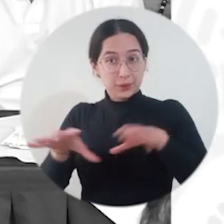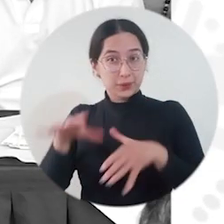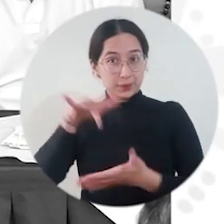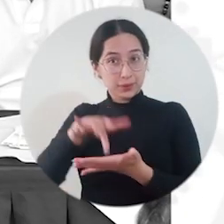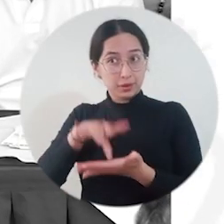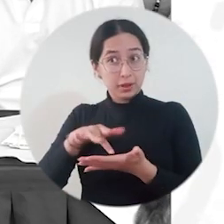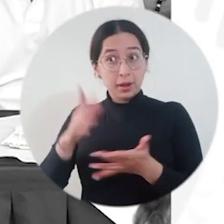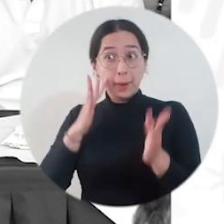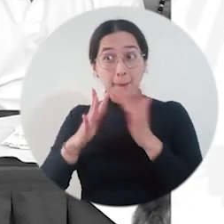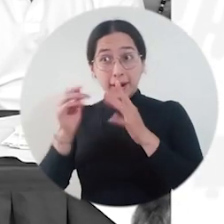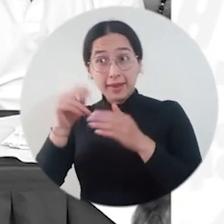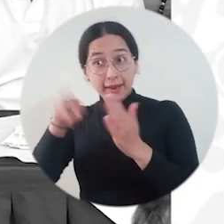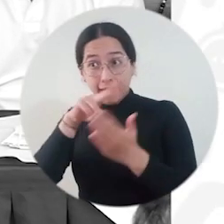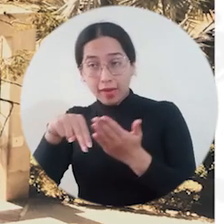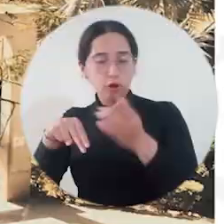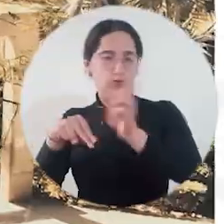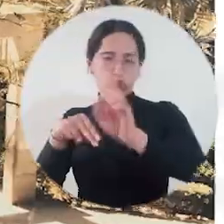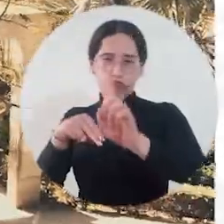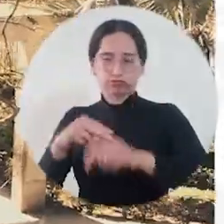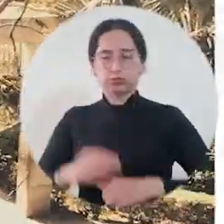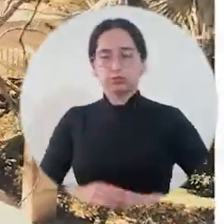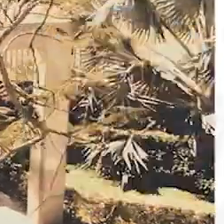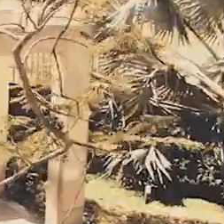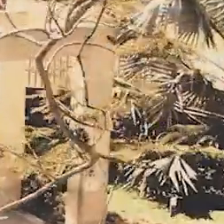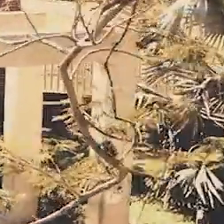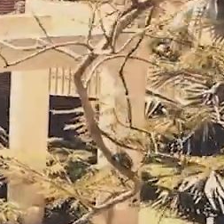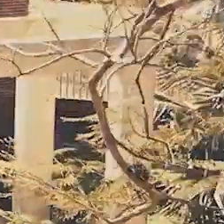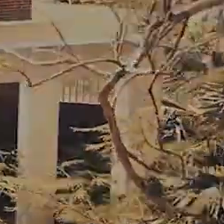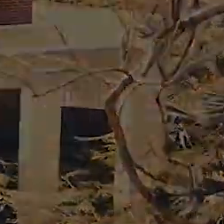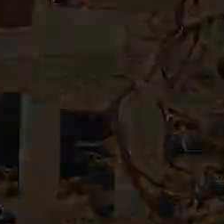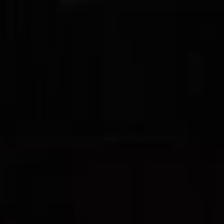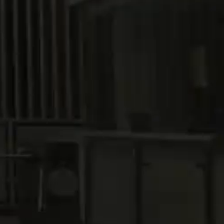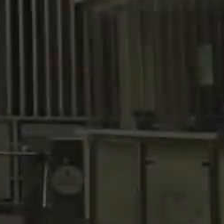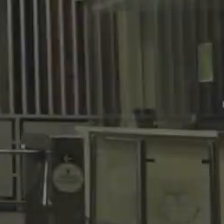que suspende son las actividades presenciales. Término cancelación no.